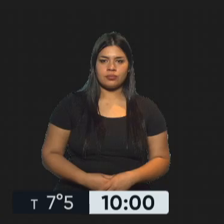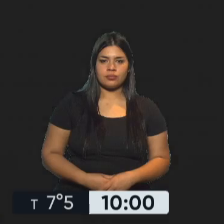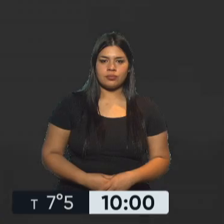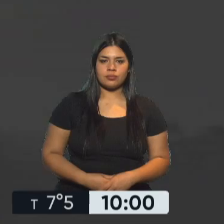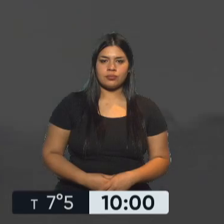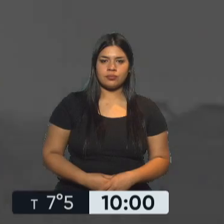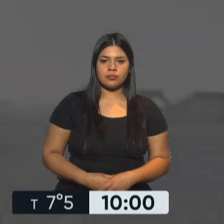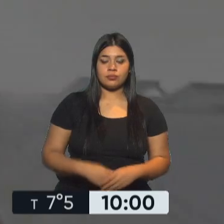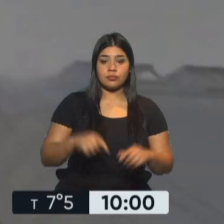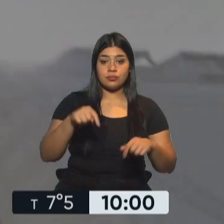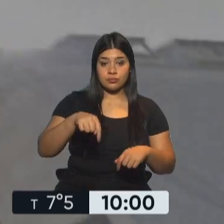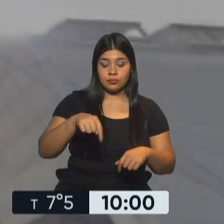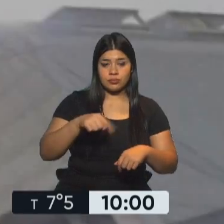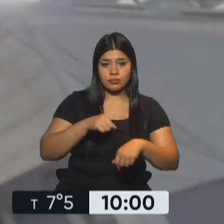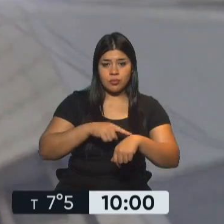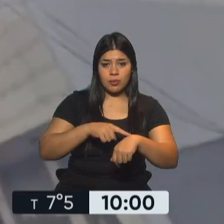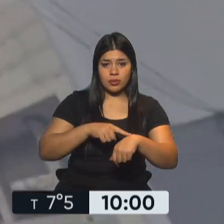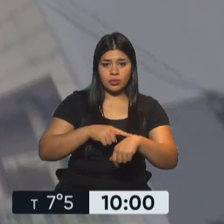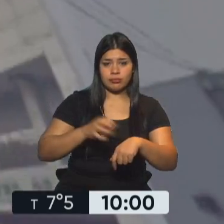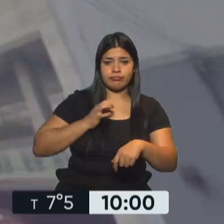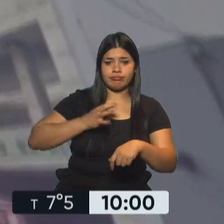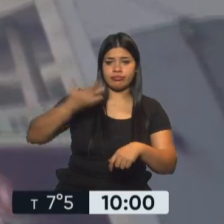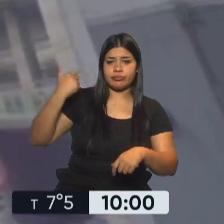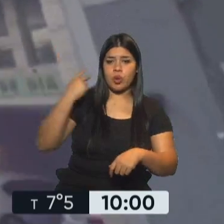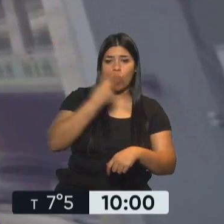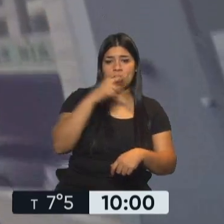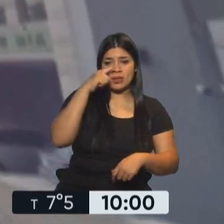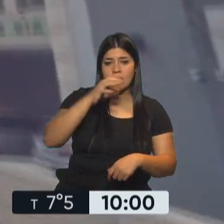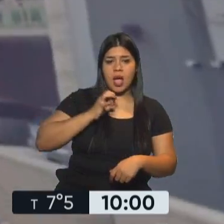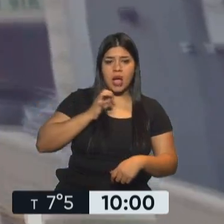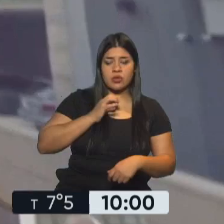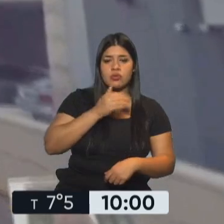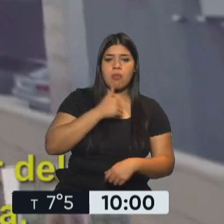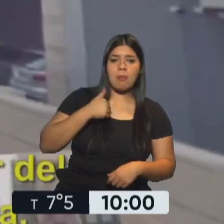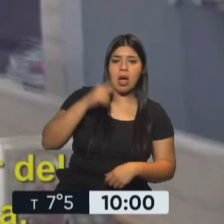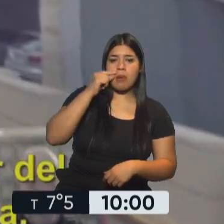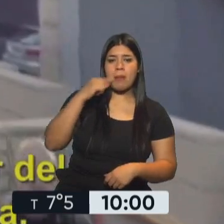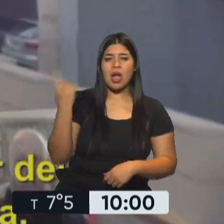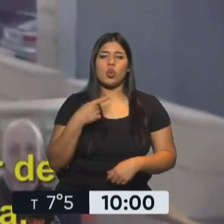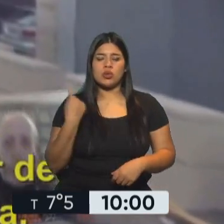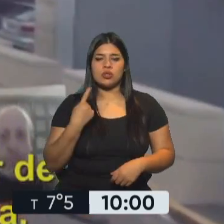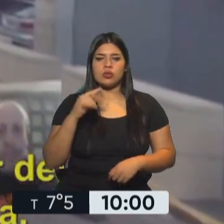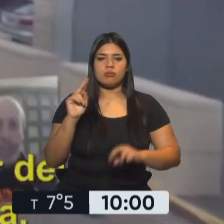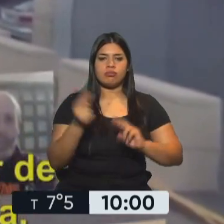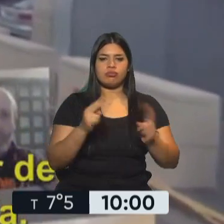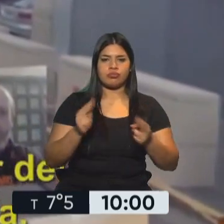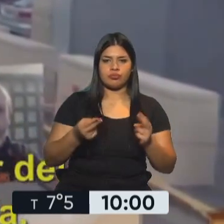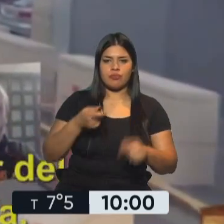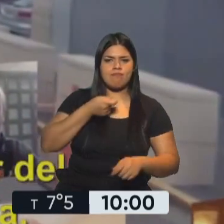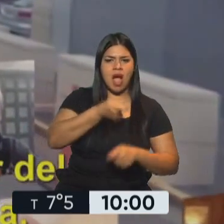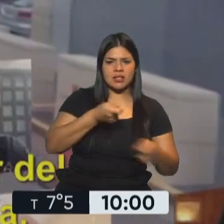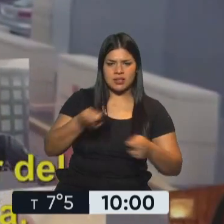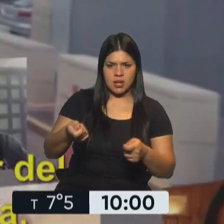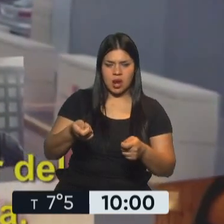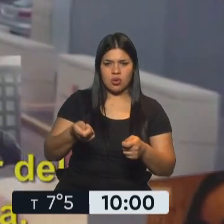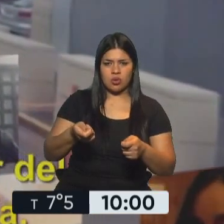En este instante, hace 27 años, asesinaron a nuestros padres y madres. Y desde ese momento, no podemos disfrutar